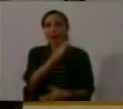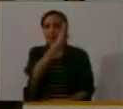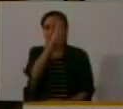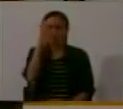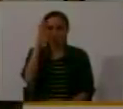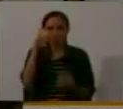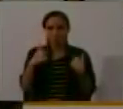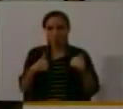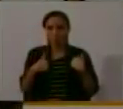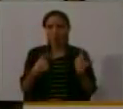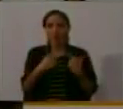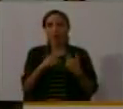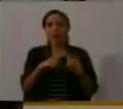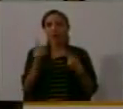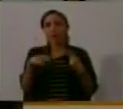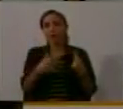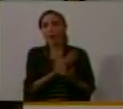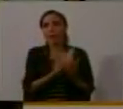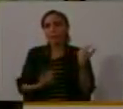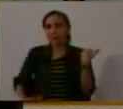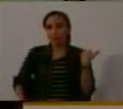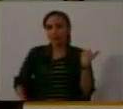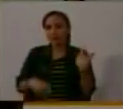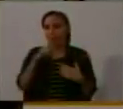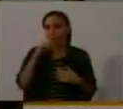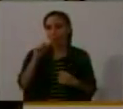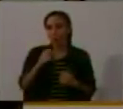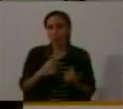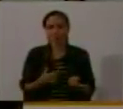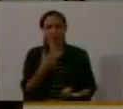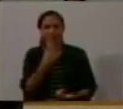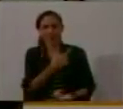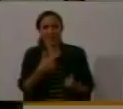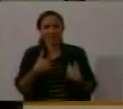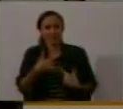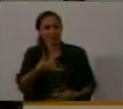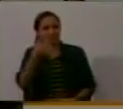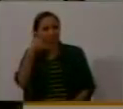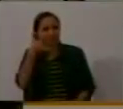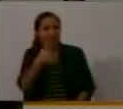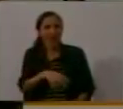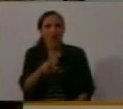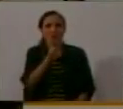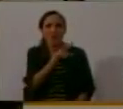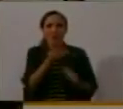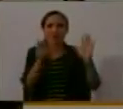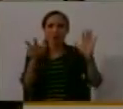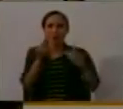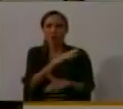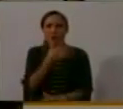tristeza que ella diga que yo la llamé, yo, este que está aquí, el 28 de diciembre, no escogí otro día,